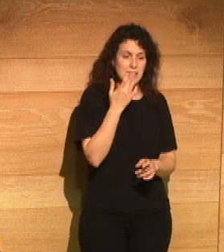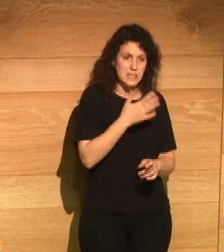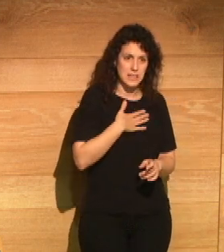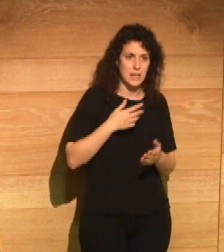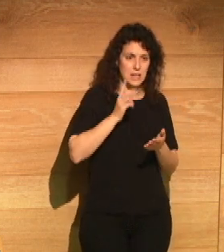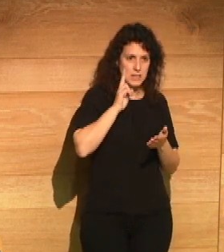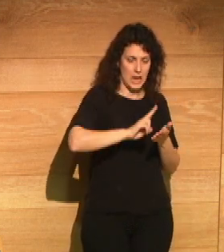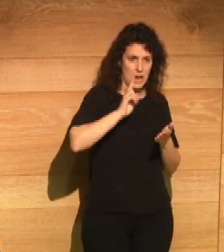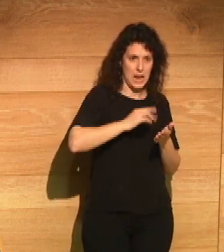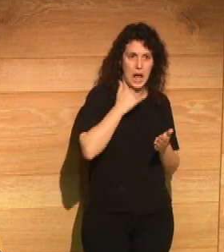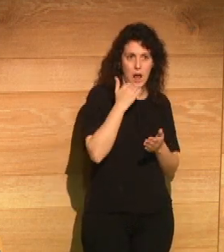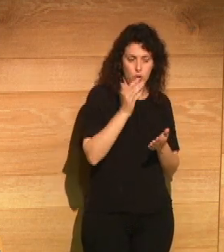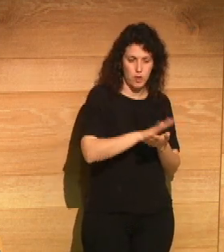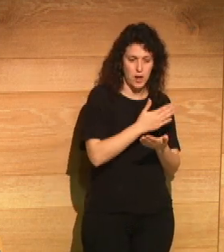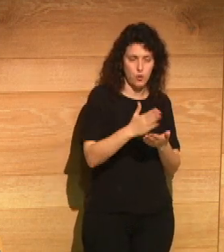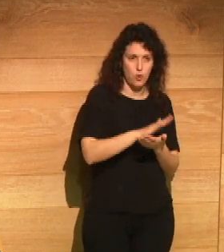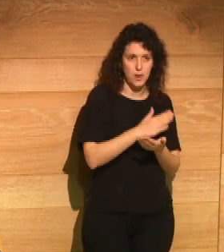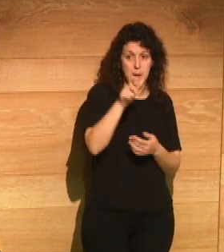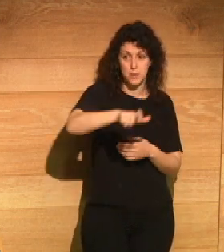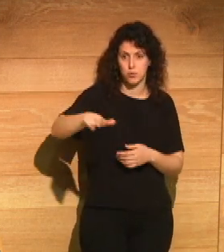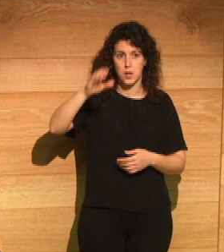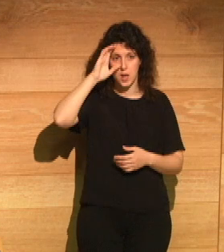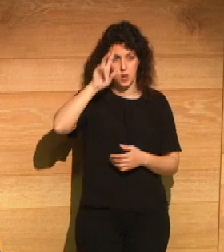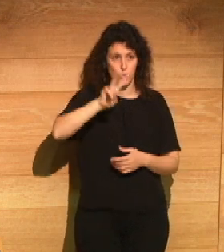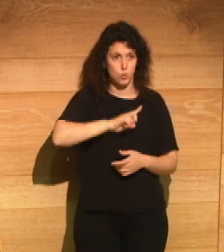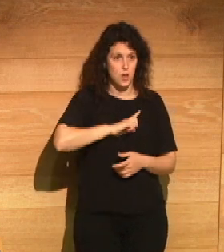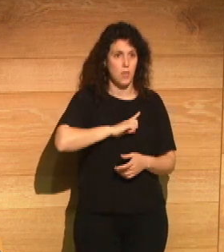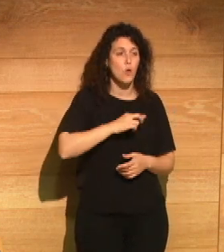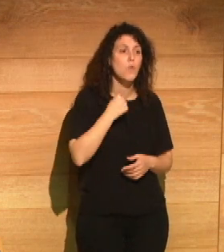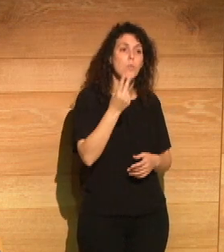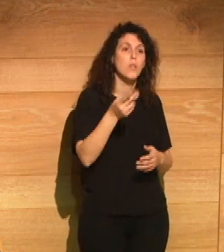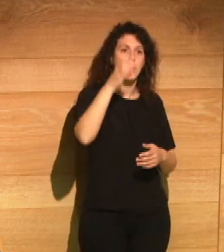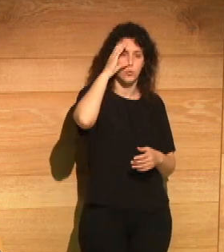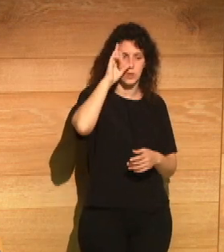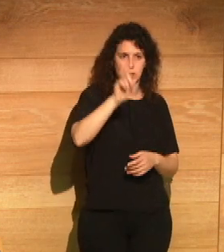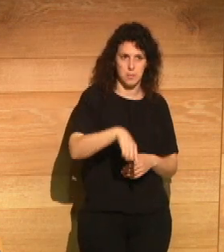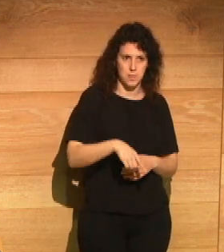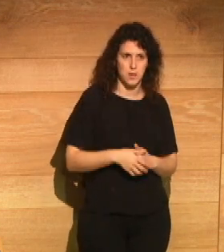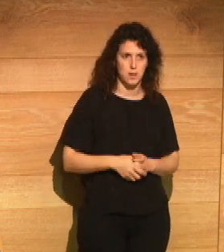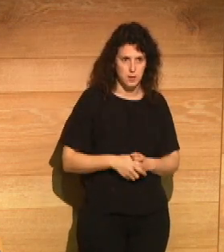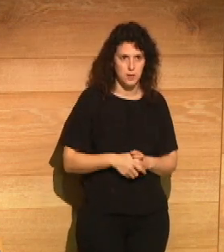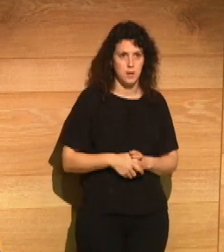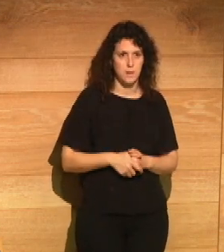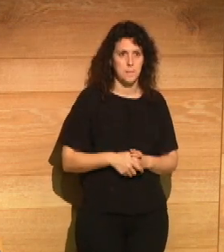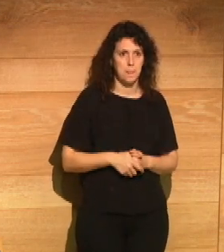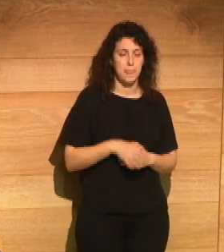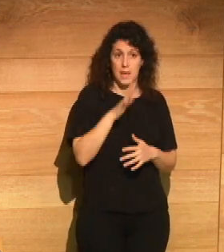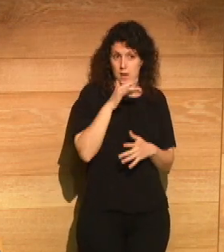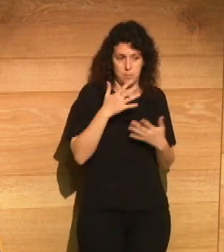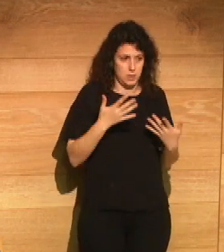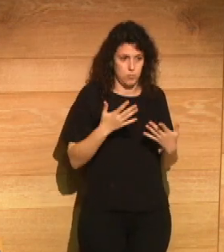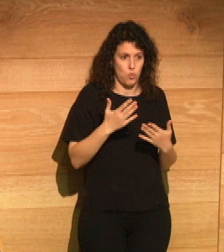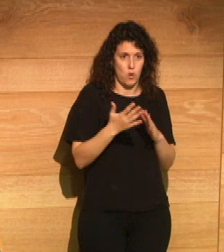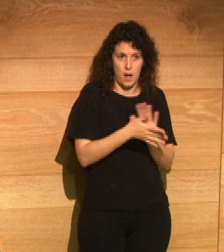de la novela para que los que nos están escuchando escuchen esa voz tan particular de la que estábamos hablando recién.